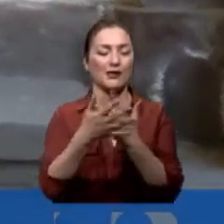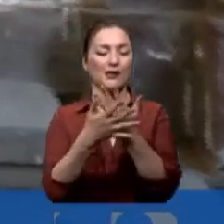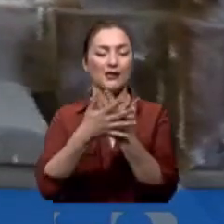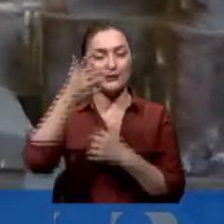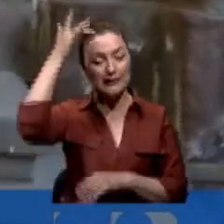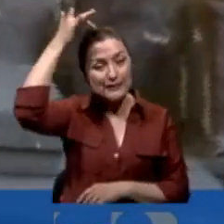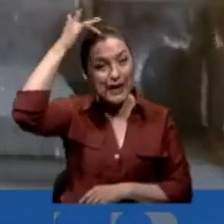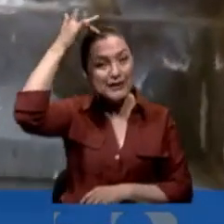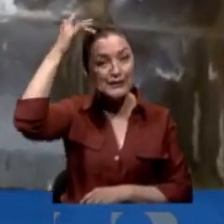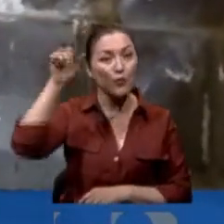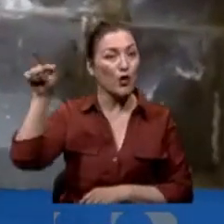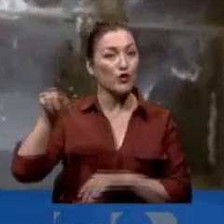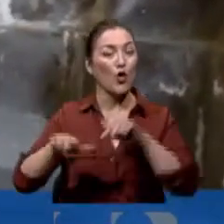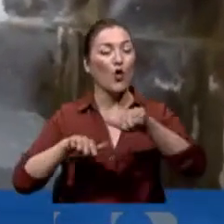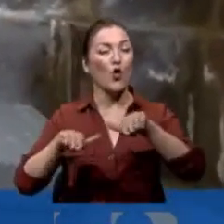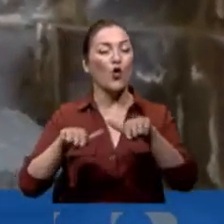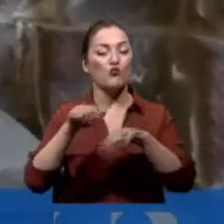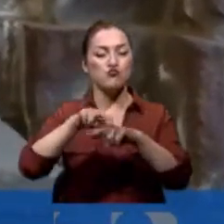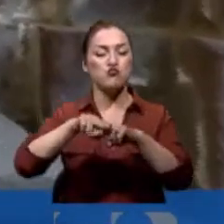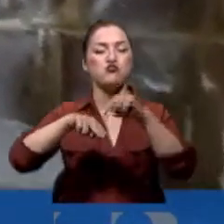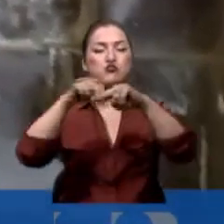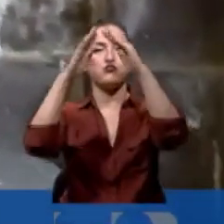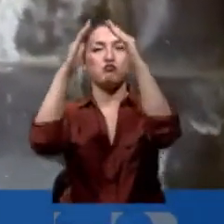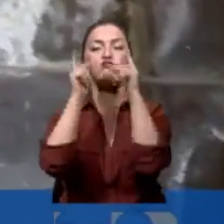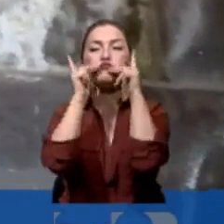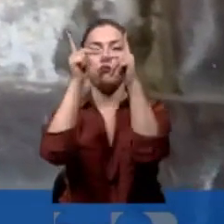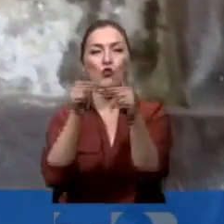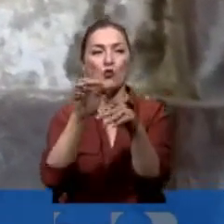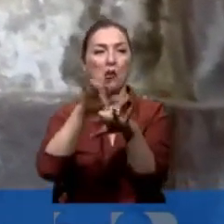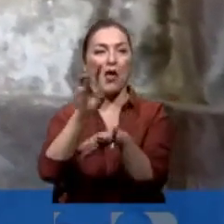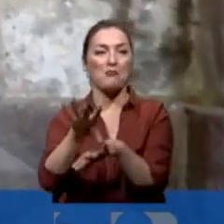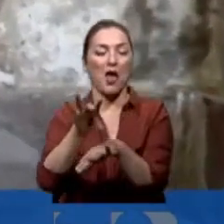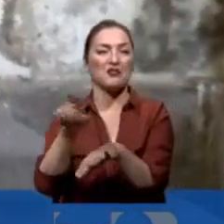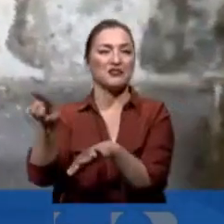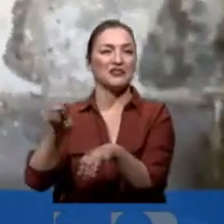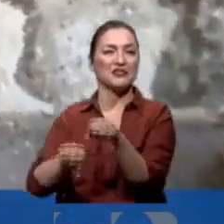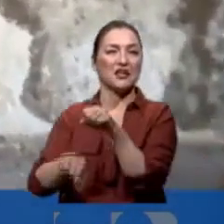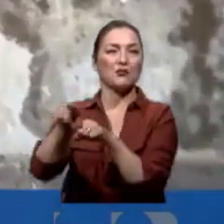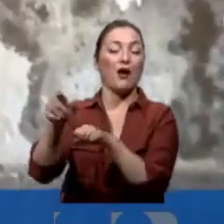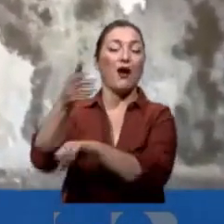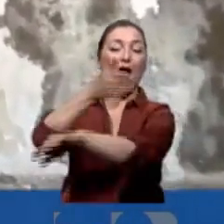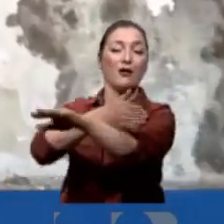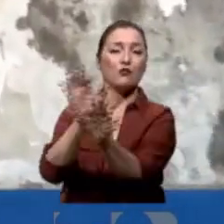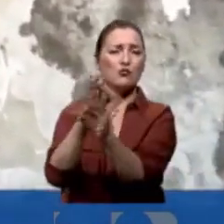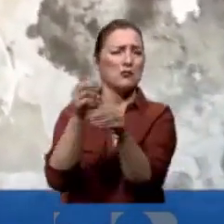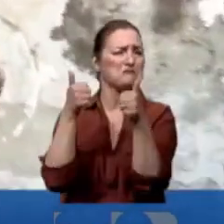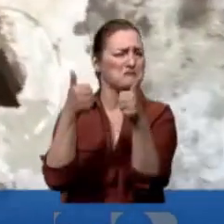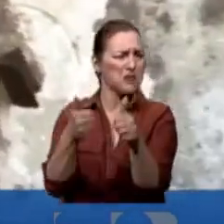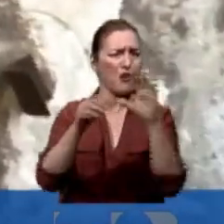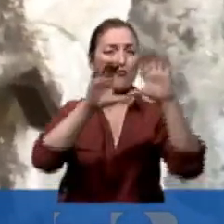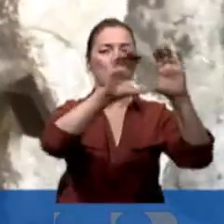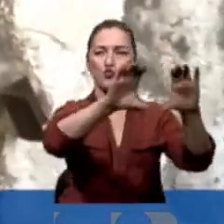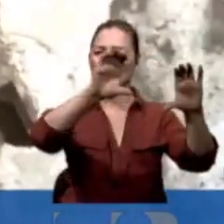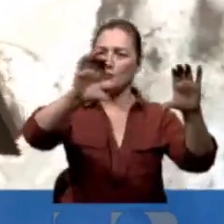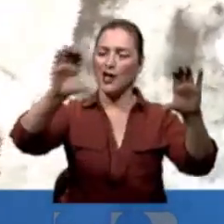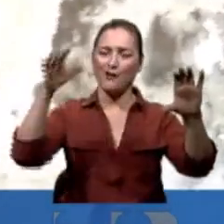Mor es otra estructura pública que se encuentra en estas condiciones abandonado esta funcionando bastante bien el museo que